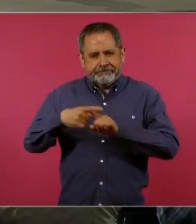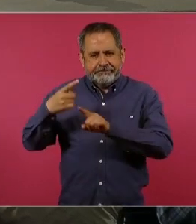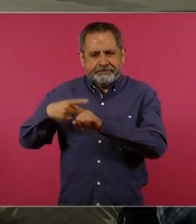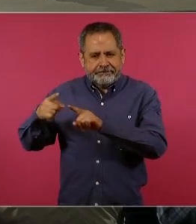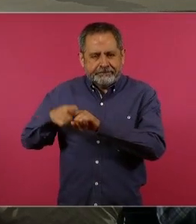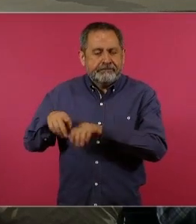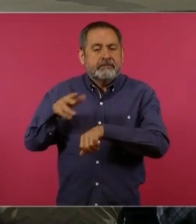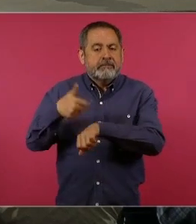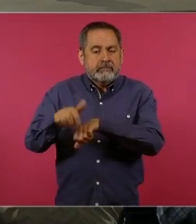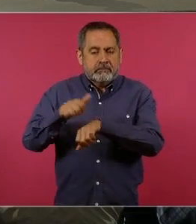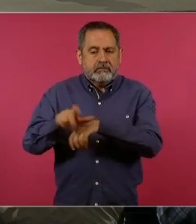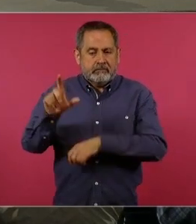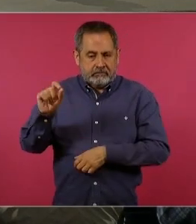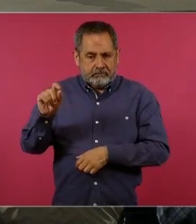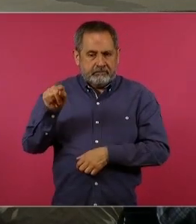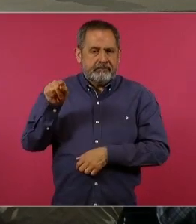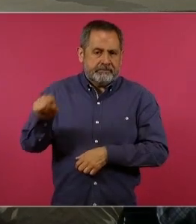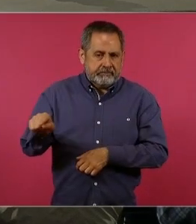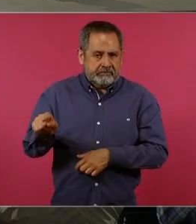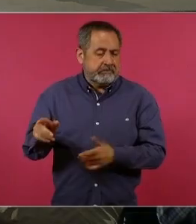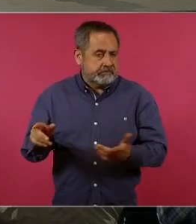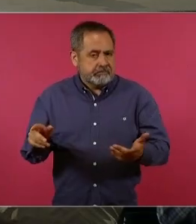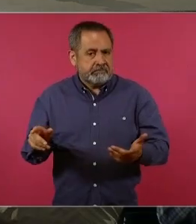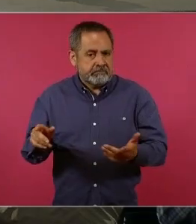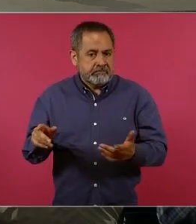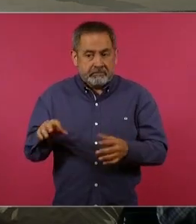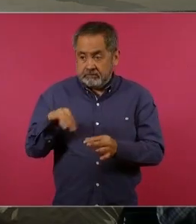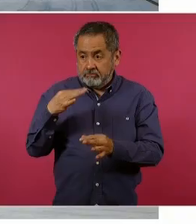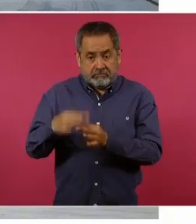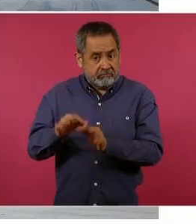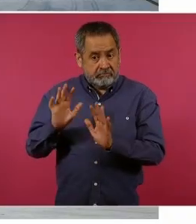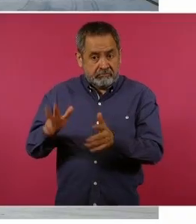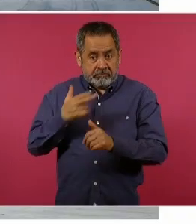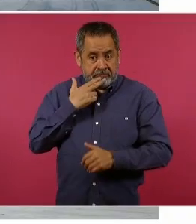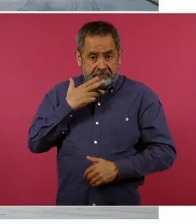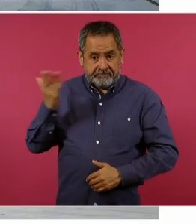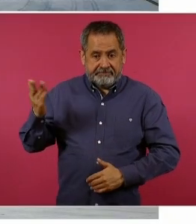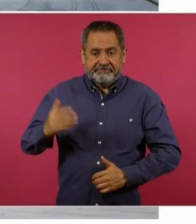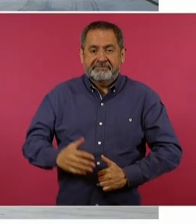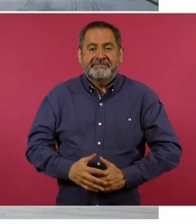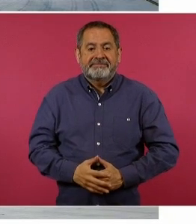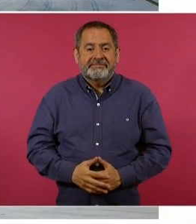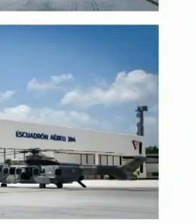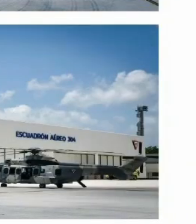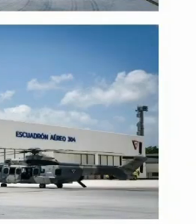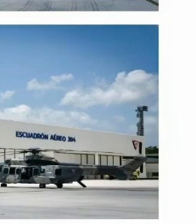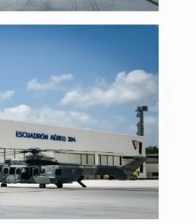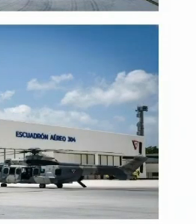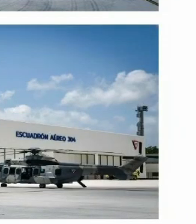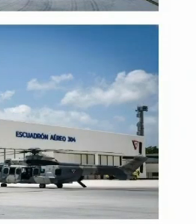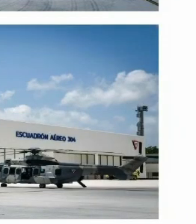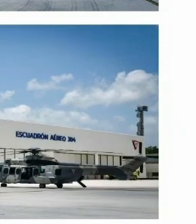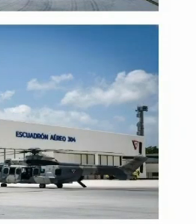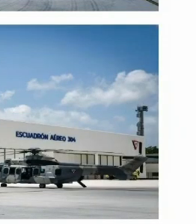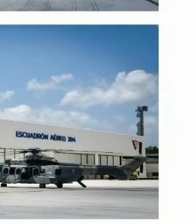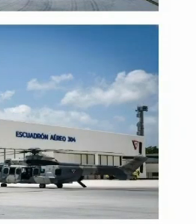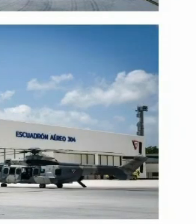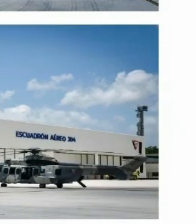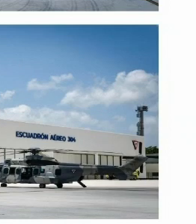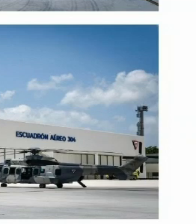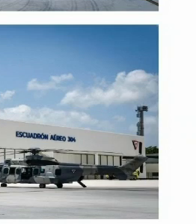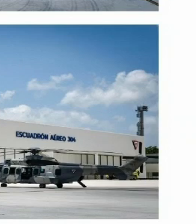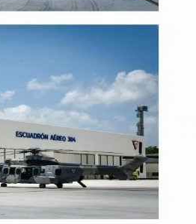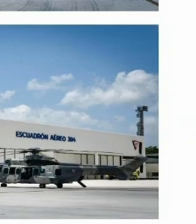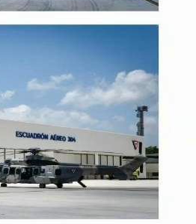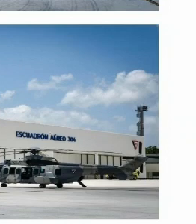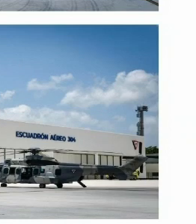aérea militar número 20, la cual ya está en funcionamiento y también tiene una capacidad importante, como les mencioné, de